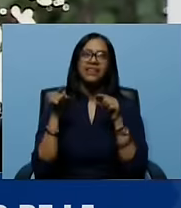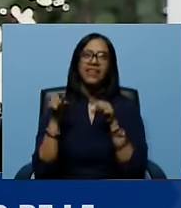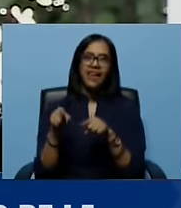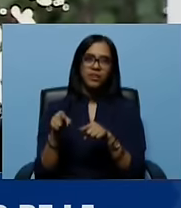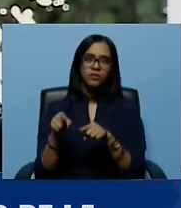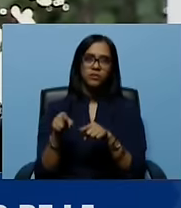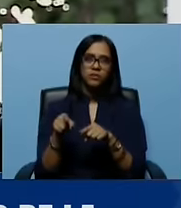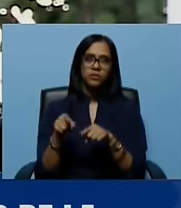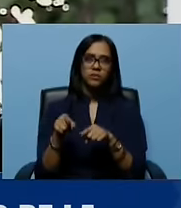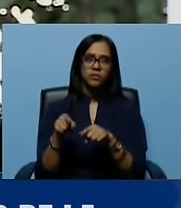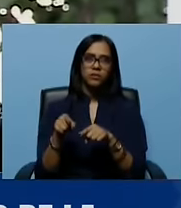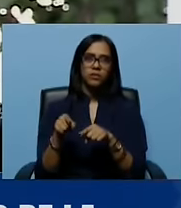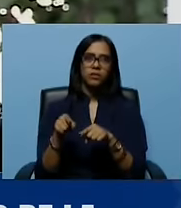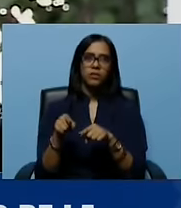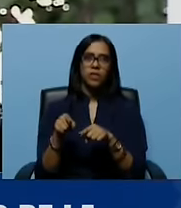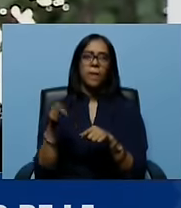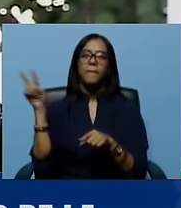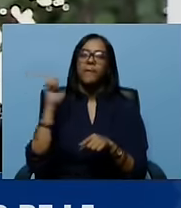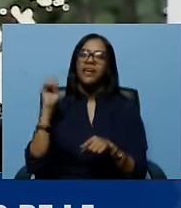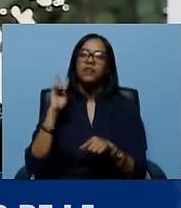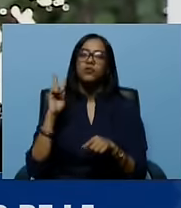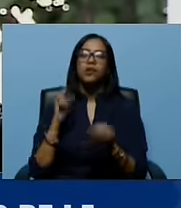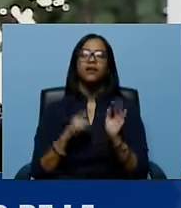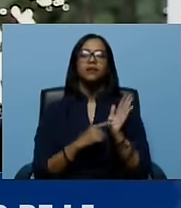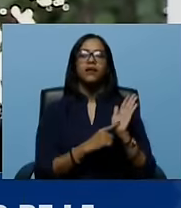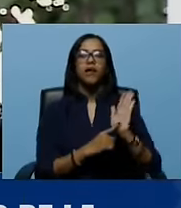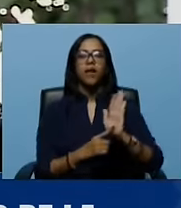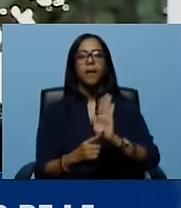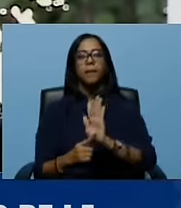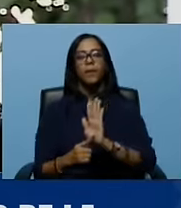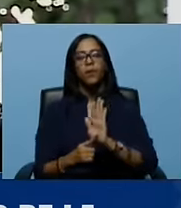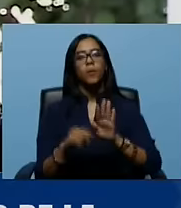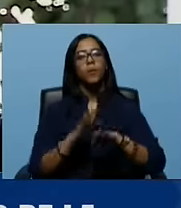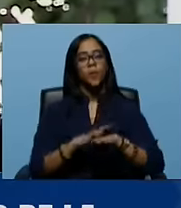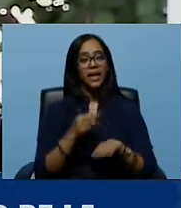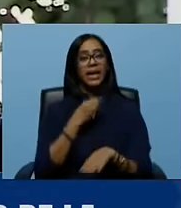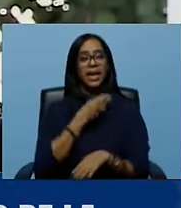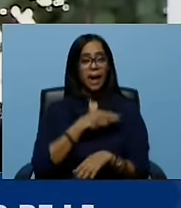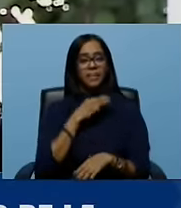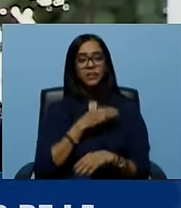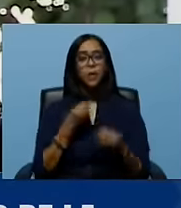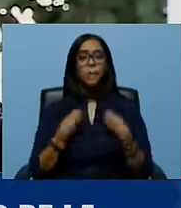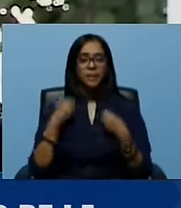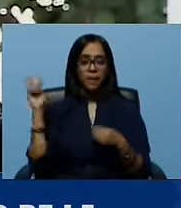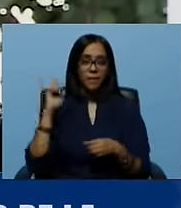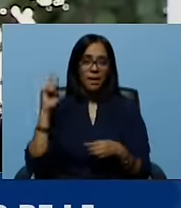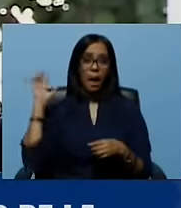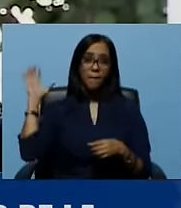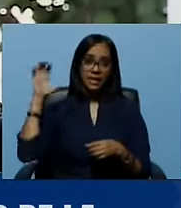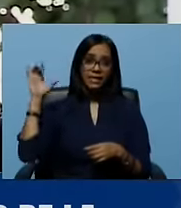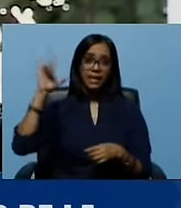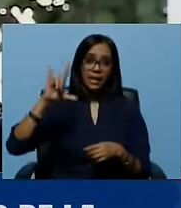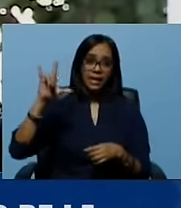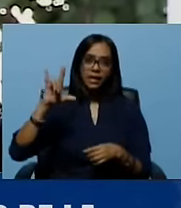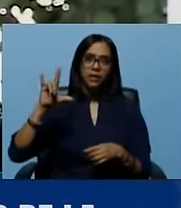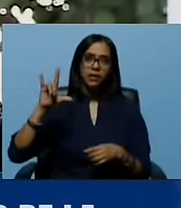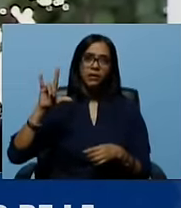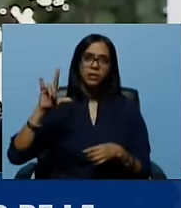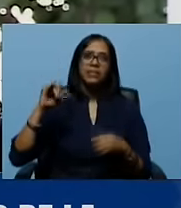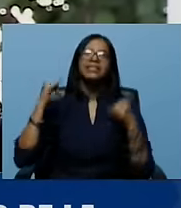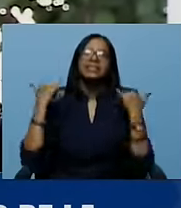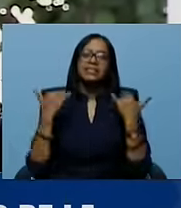De eso, Venezuela será ejemplo. Porque la gran misión, Viva Venezuela, mi patria querida,